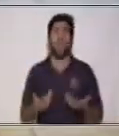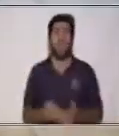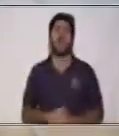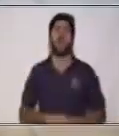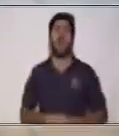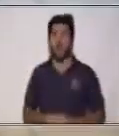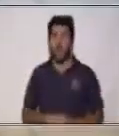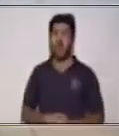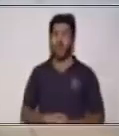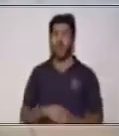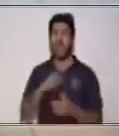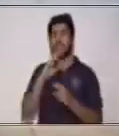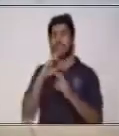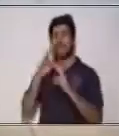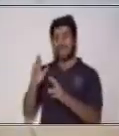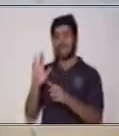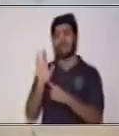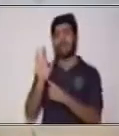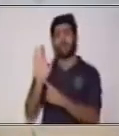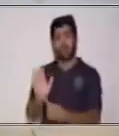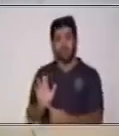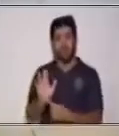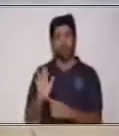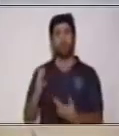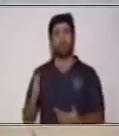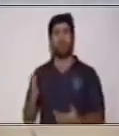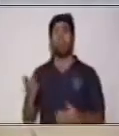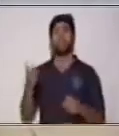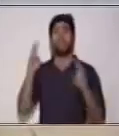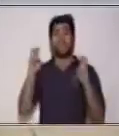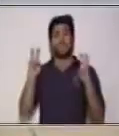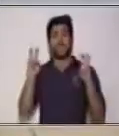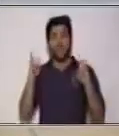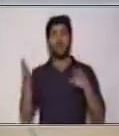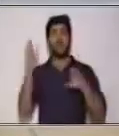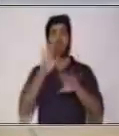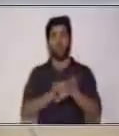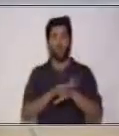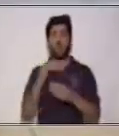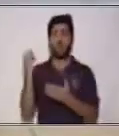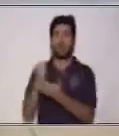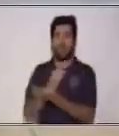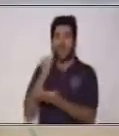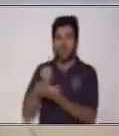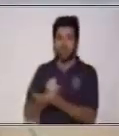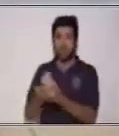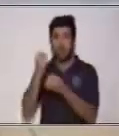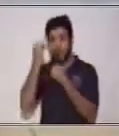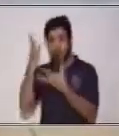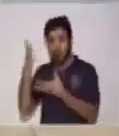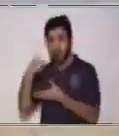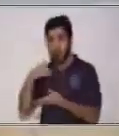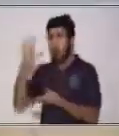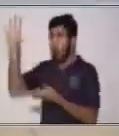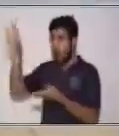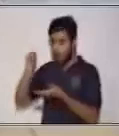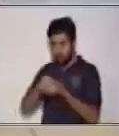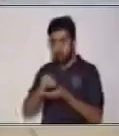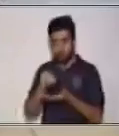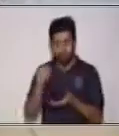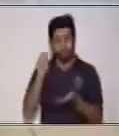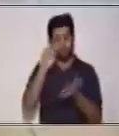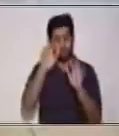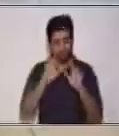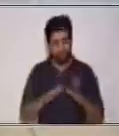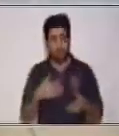Muy bien, excelente. Resultados sobre la información. Muy bien, excelente,